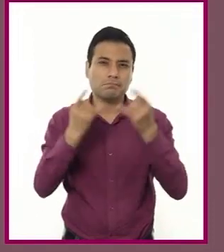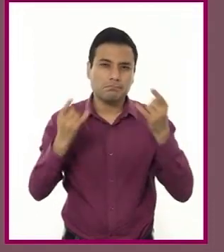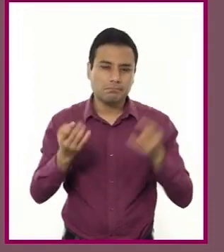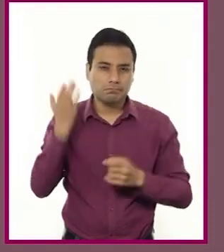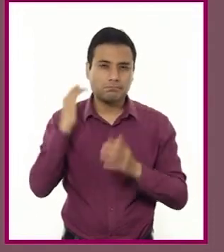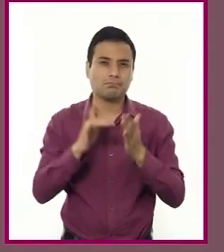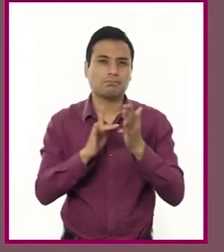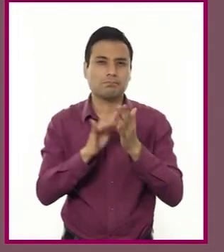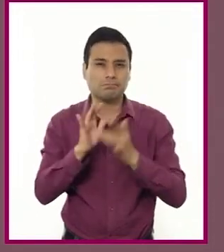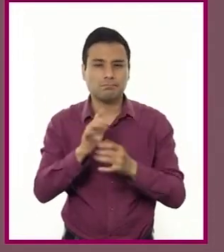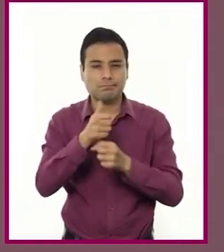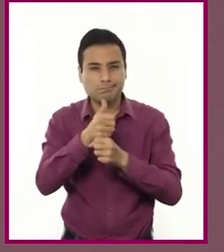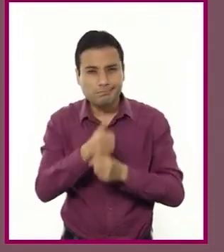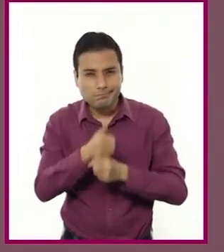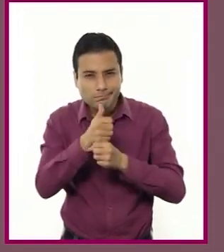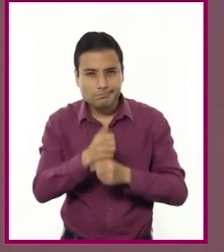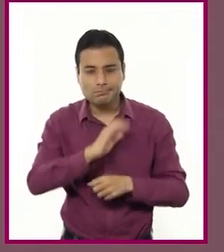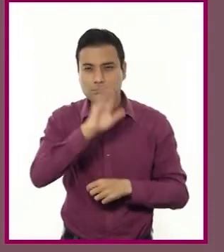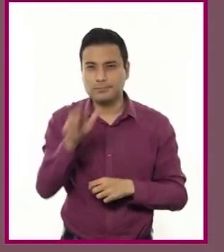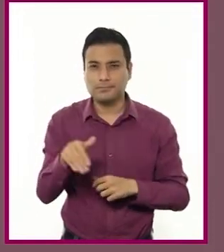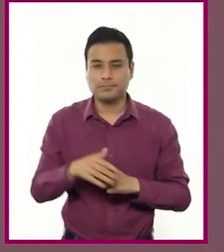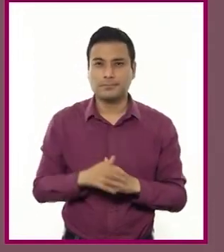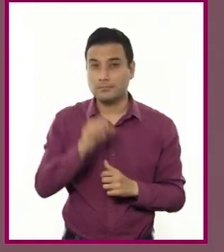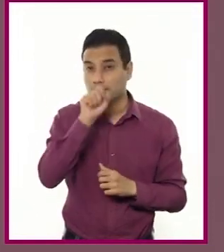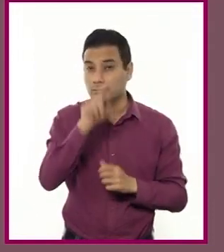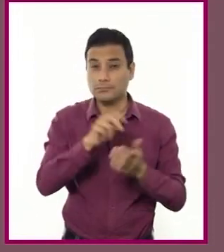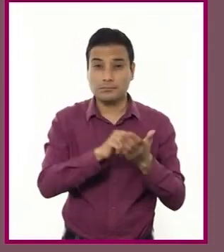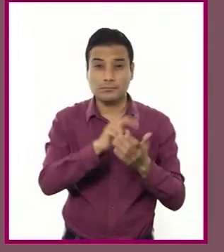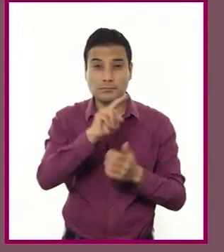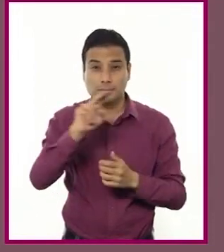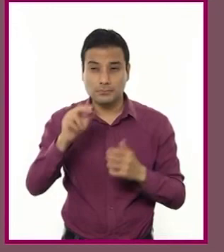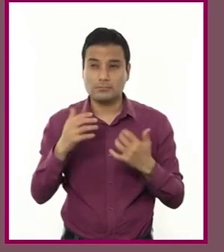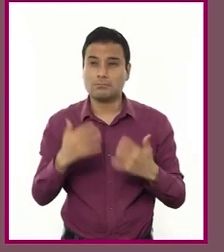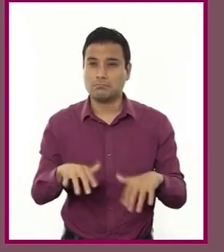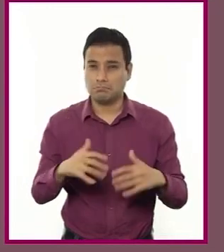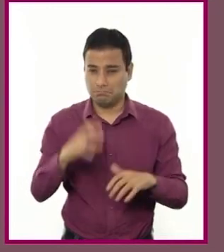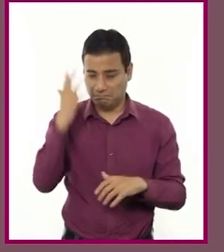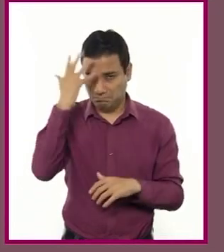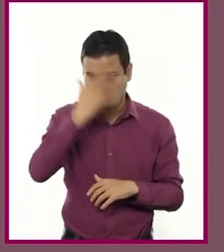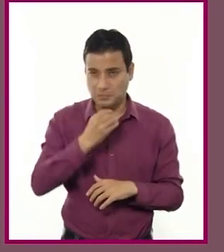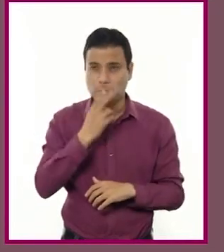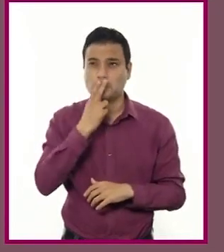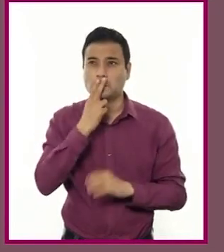pasión y muerte de Cristo. La pintura mural también es motivo de trabajos de conservación.